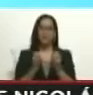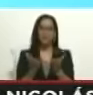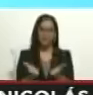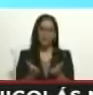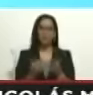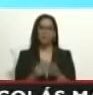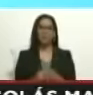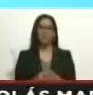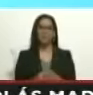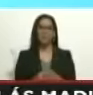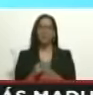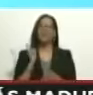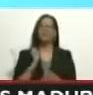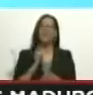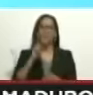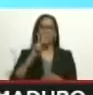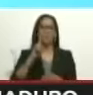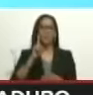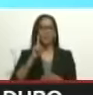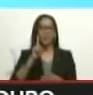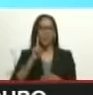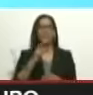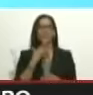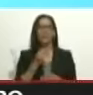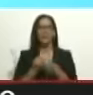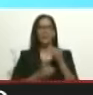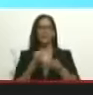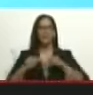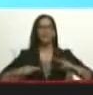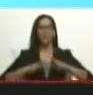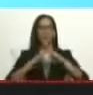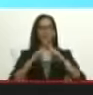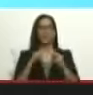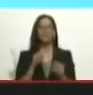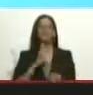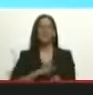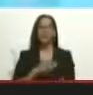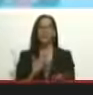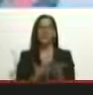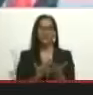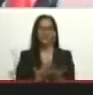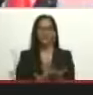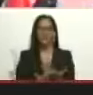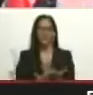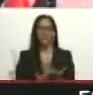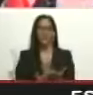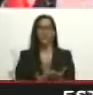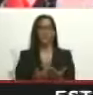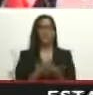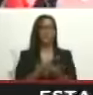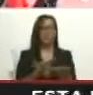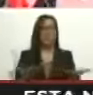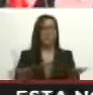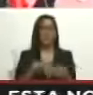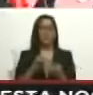Tenía que ser un 21 de diciembre que hiciéramos este encuentro. Estaba pendiente. Transmítale a su familia